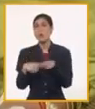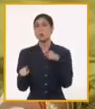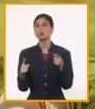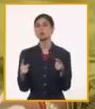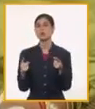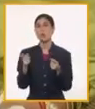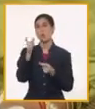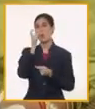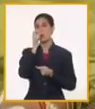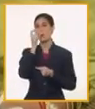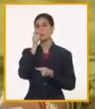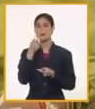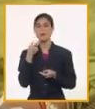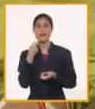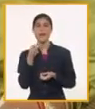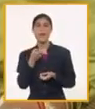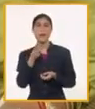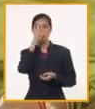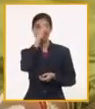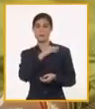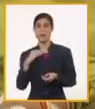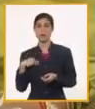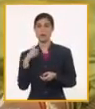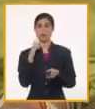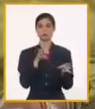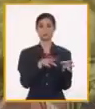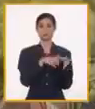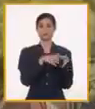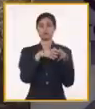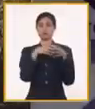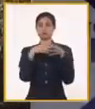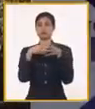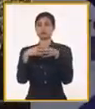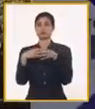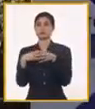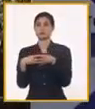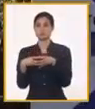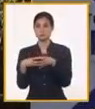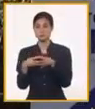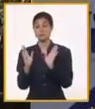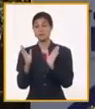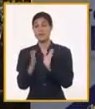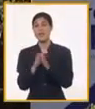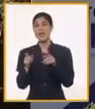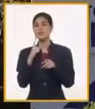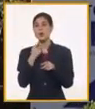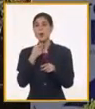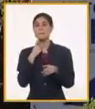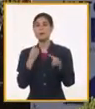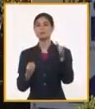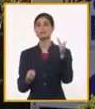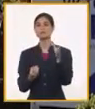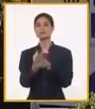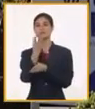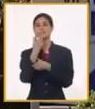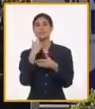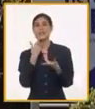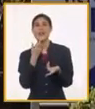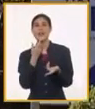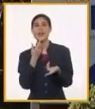médicos. Usted es quien encabeza. Eso fue cuando se inauguró Girón. Ahí es donde